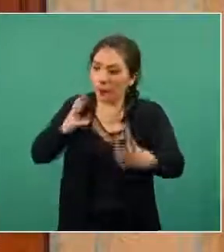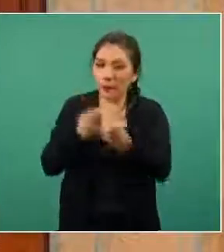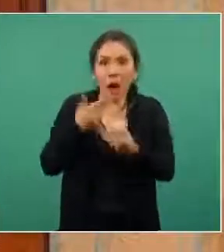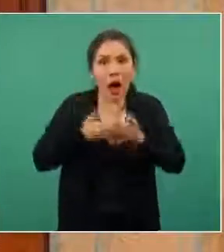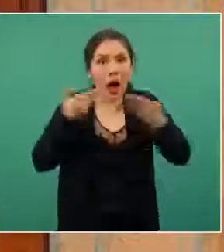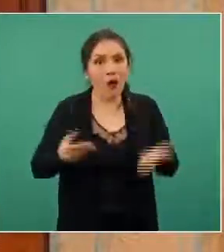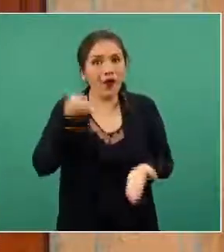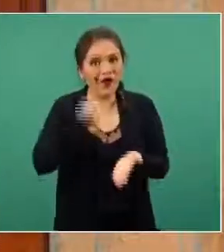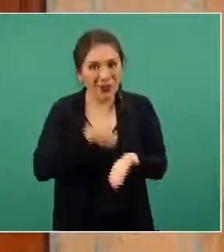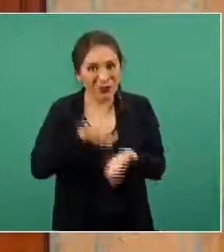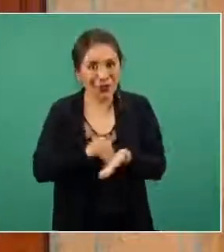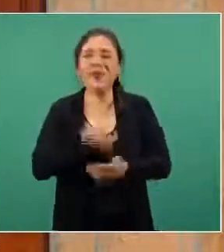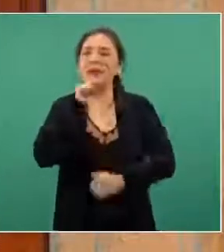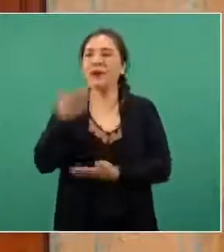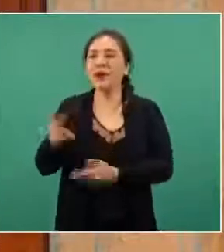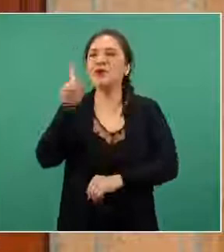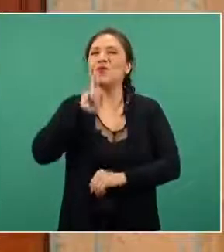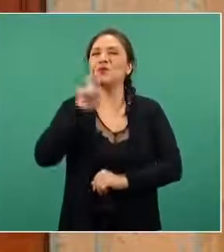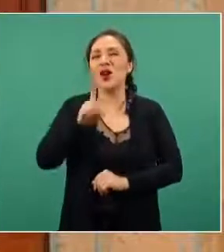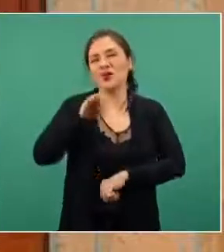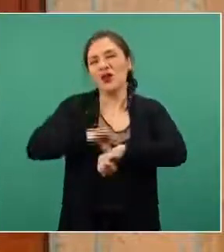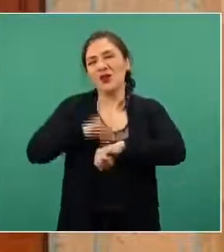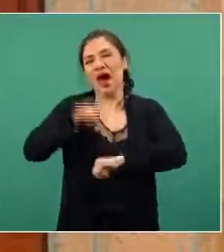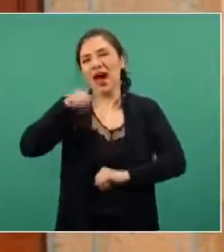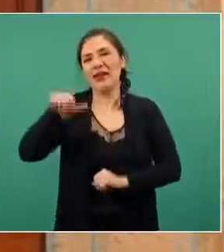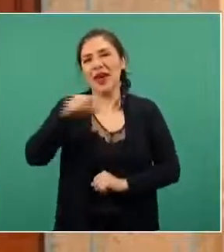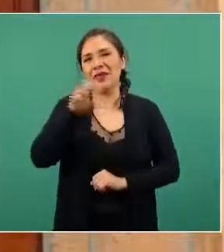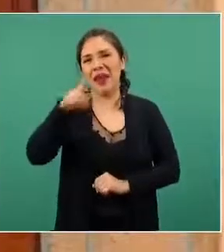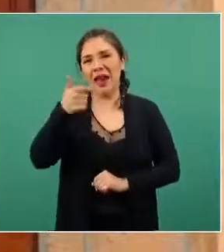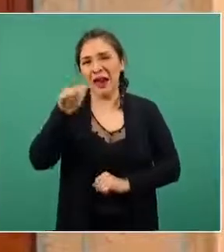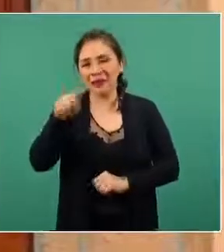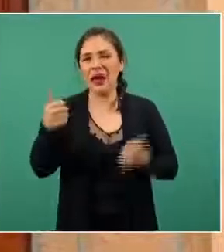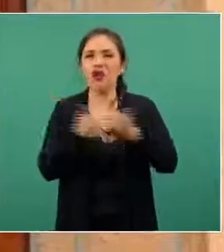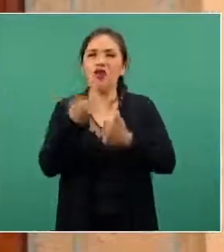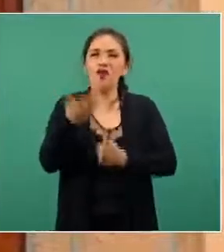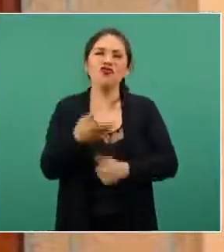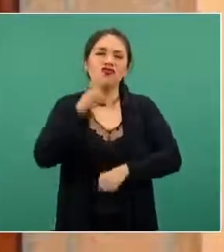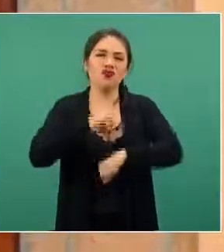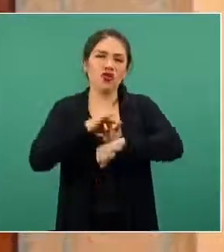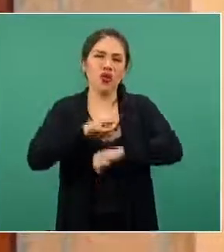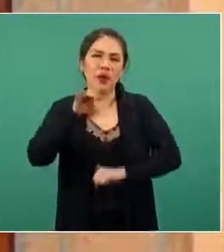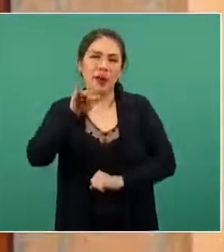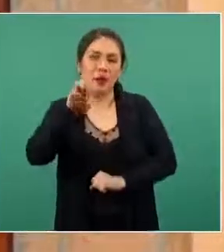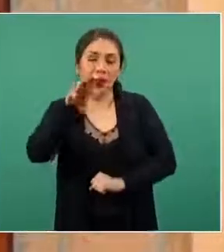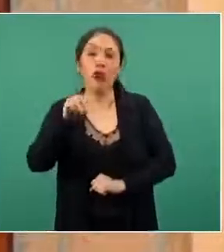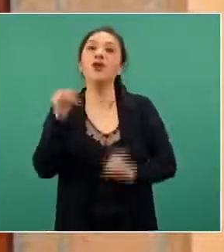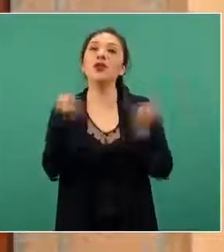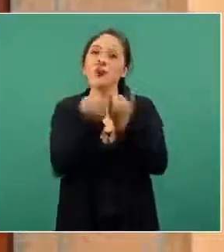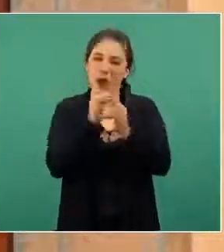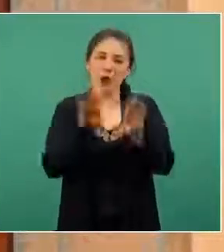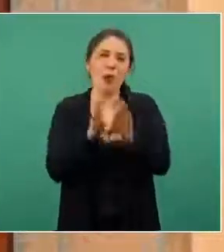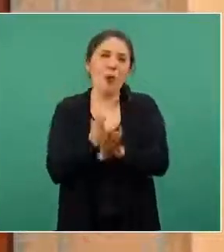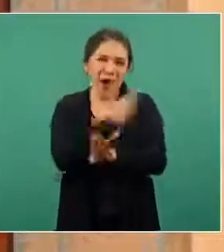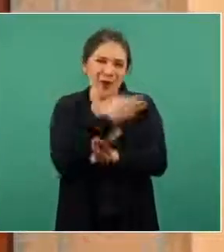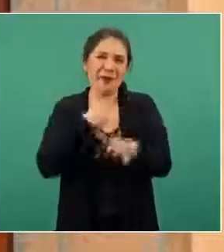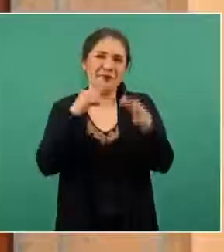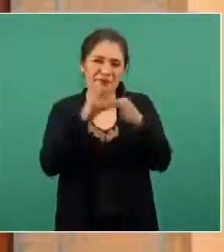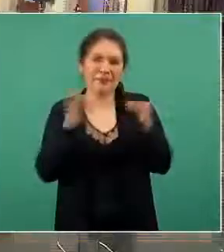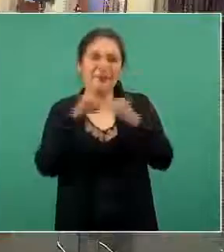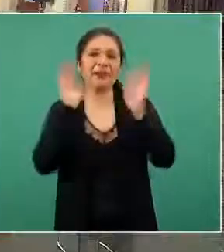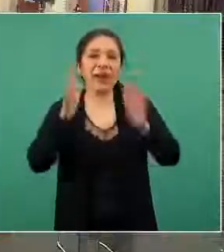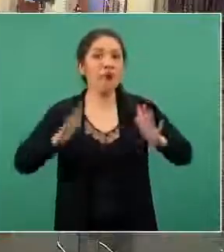actualmente. También a la doctora Ana de la Garza y la presencia del doctor Rivero Cigarro, a quien, por cierto, también, como ya les explicó,